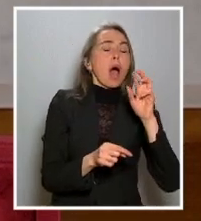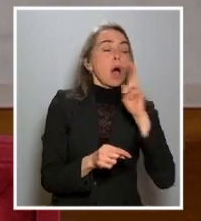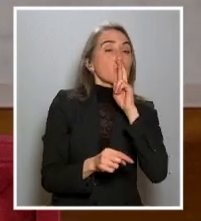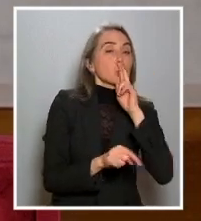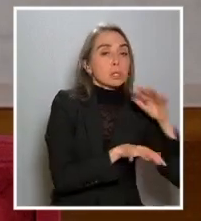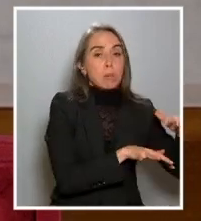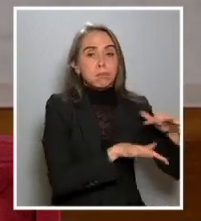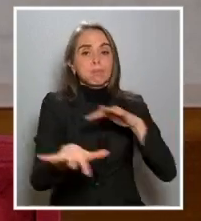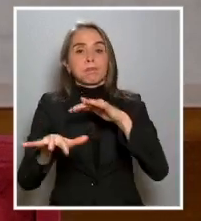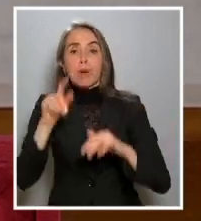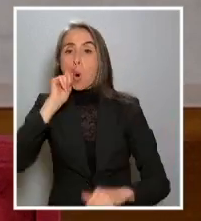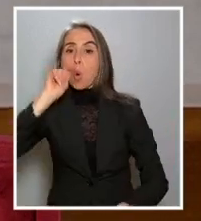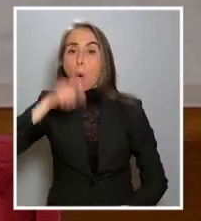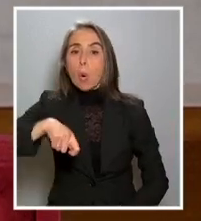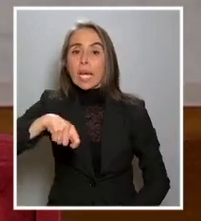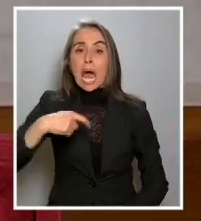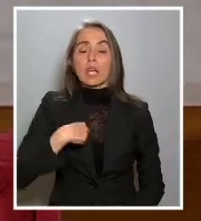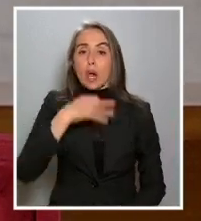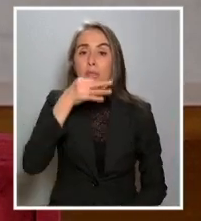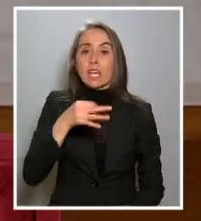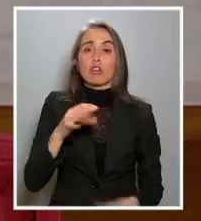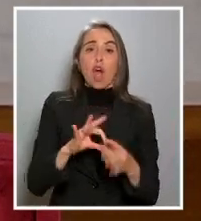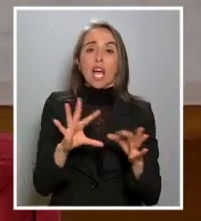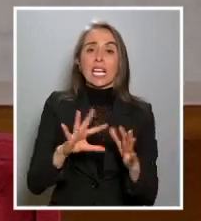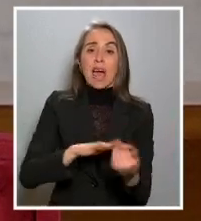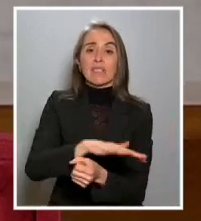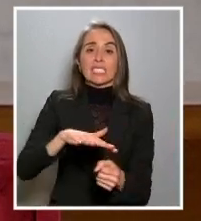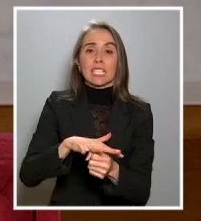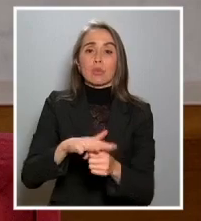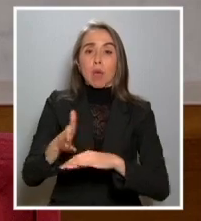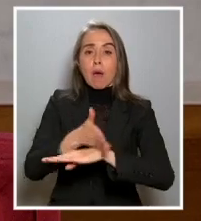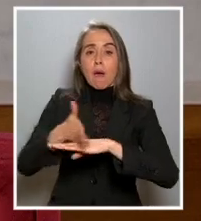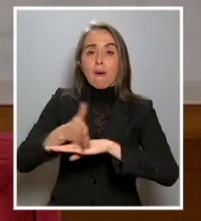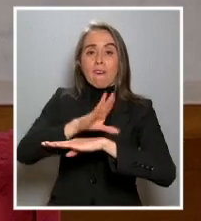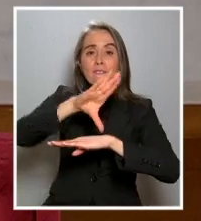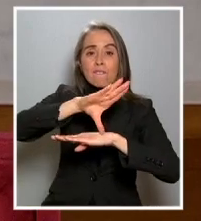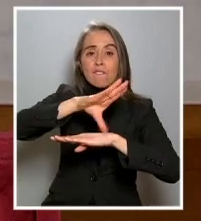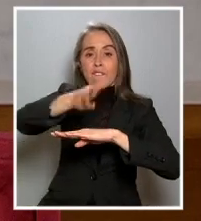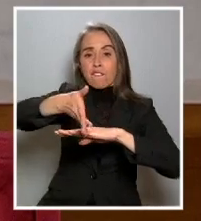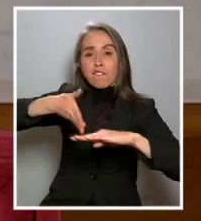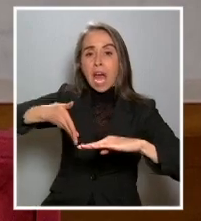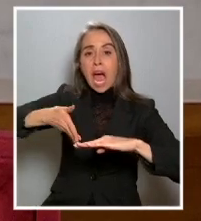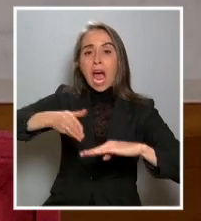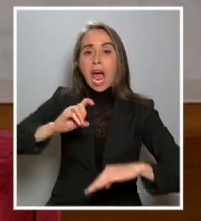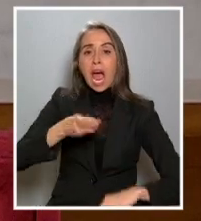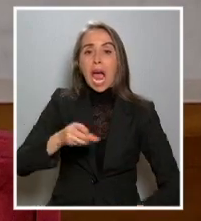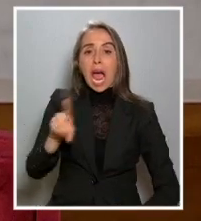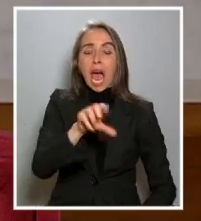tengo el deber de referirme hoy a la crítica situación en la Franja de Gaza.